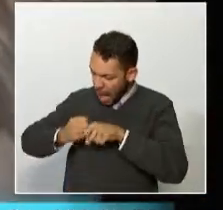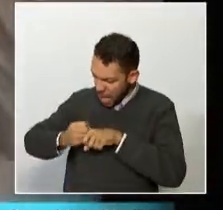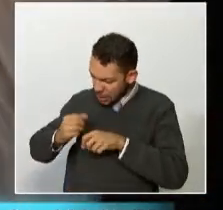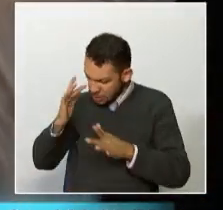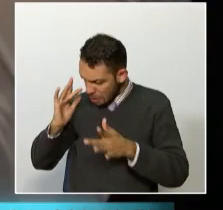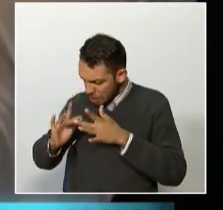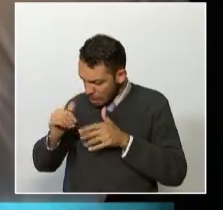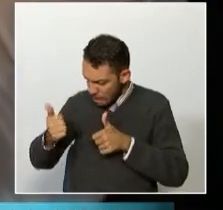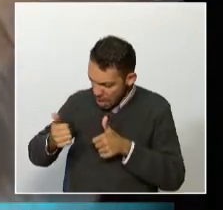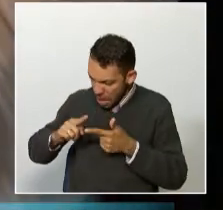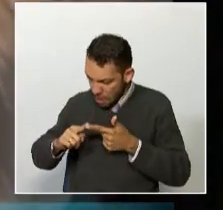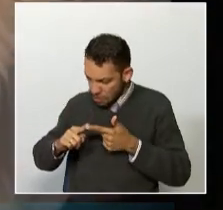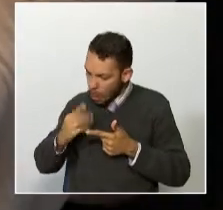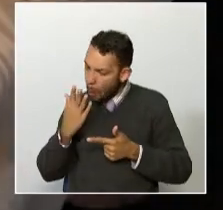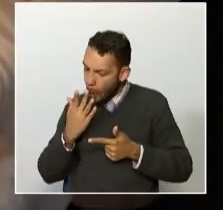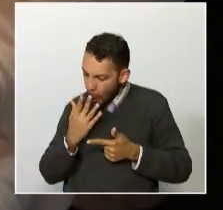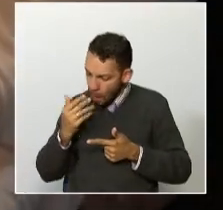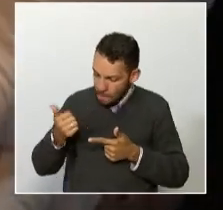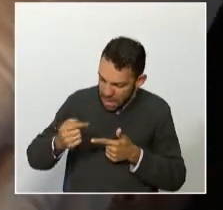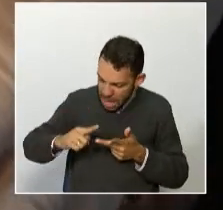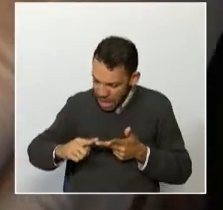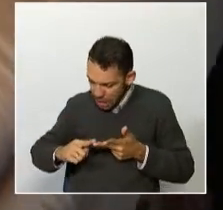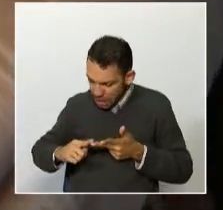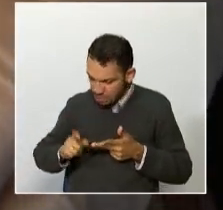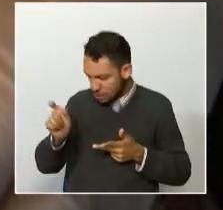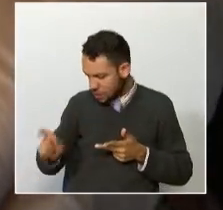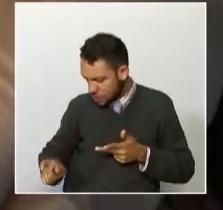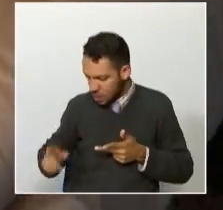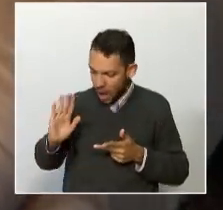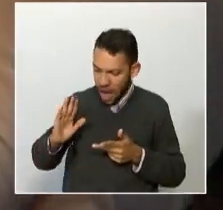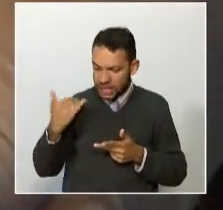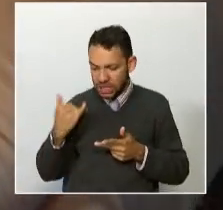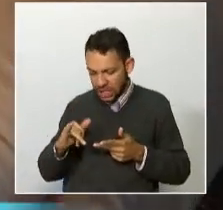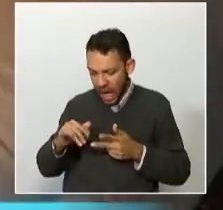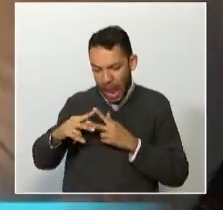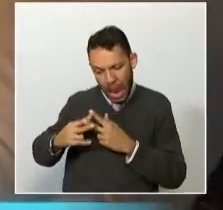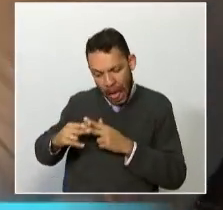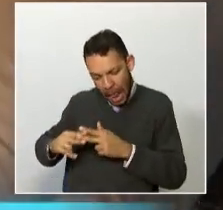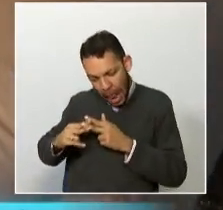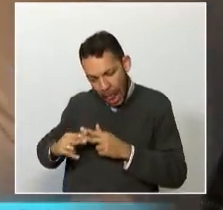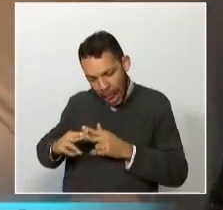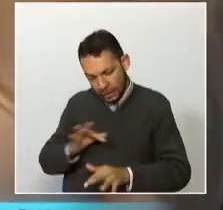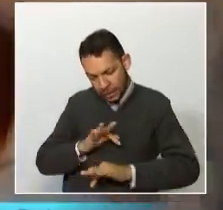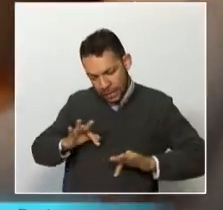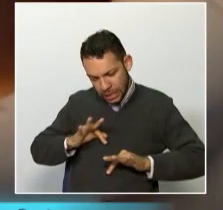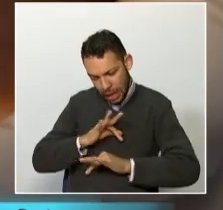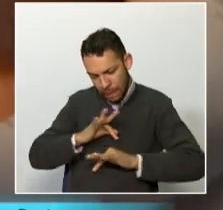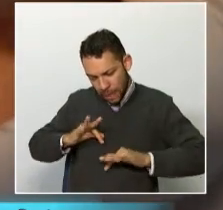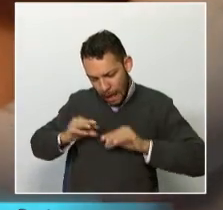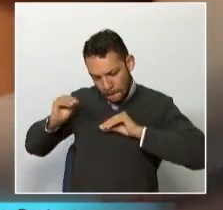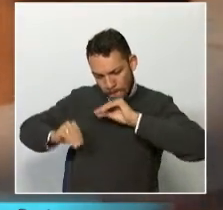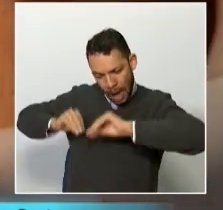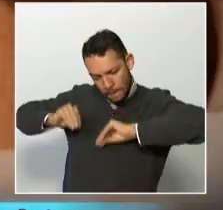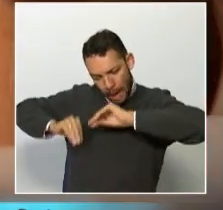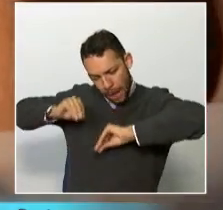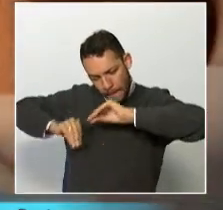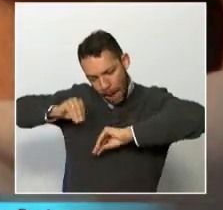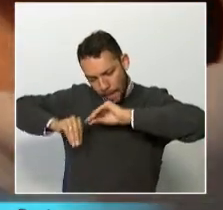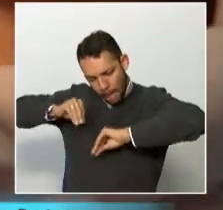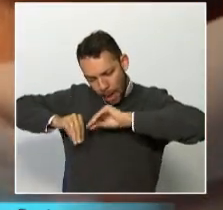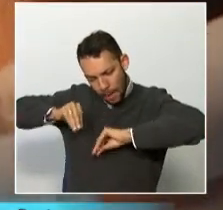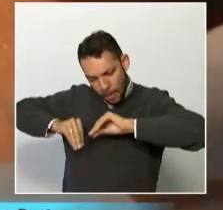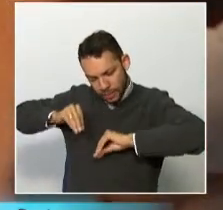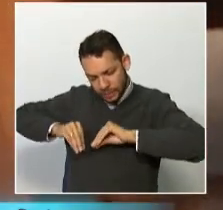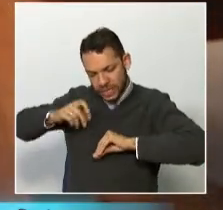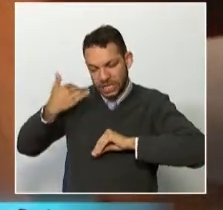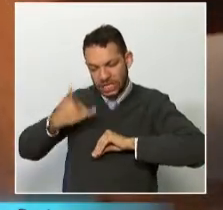su color, ¿sí? Miramos que es una paciente que ha tenido varios tratamientos odontológicos bien realizados, tiene un